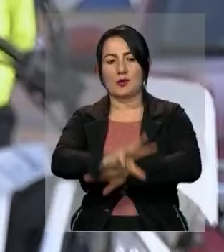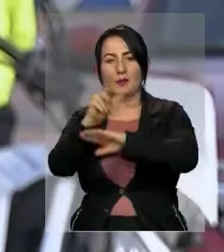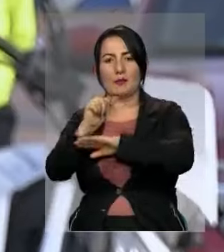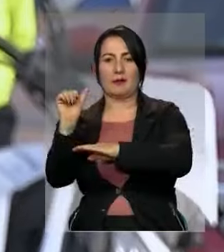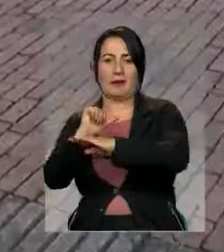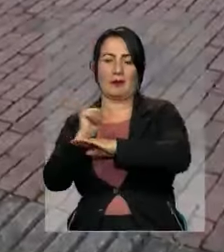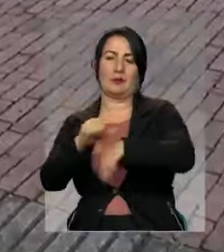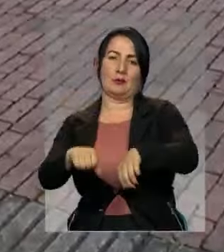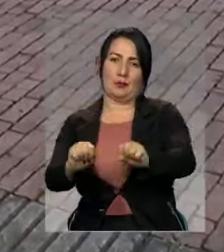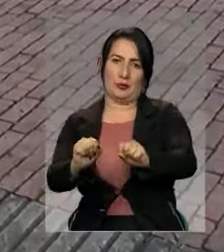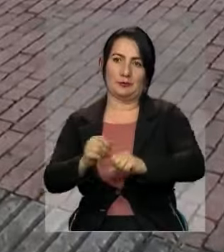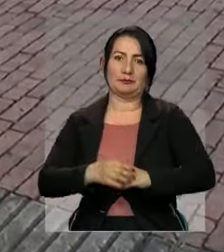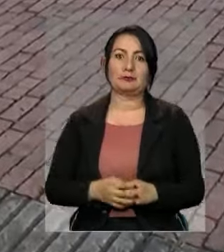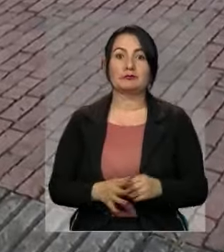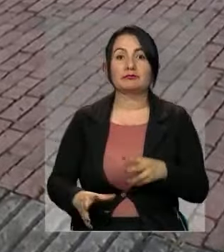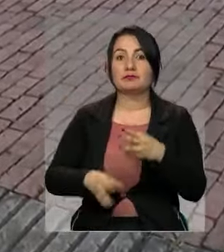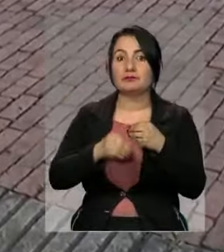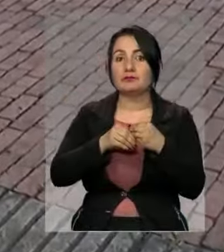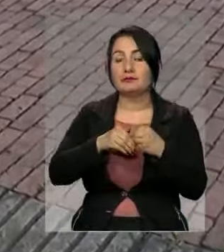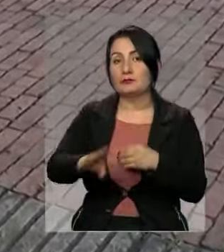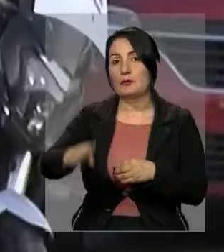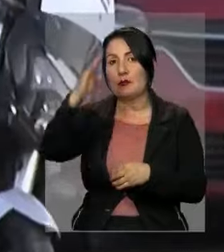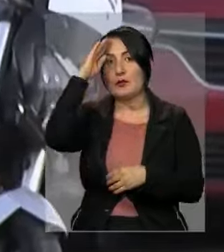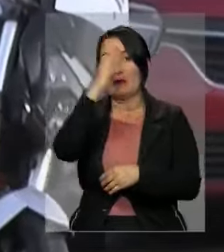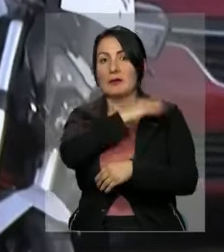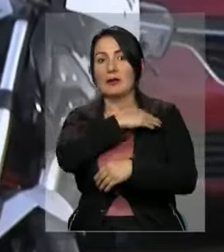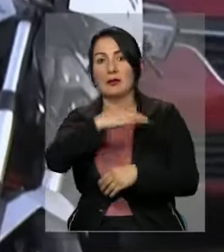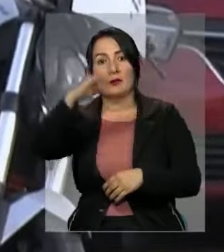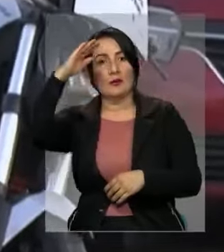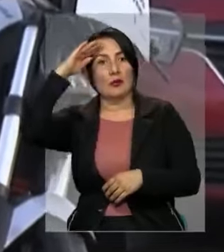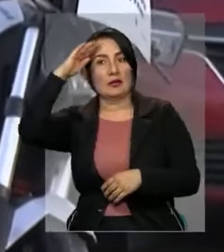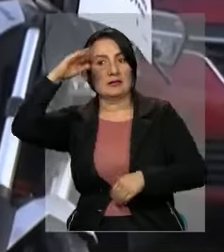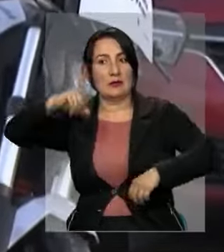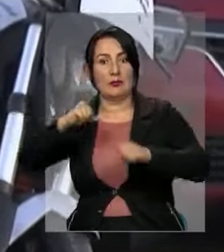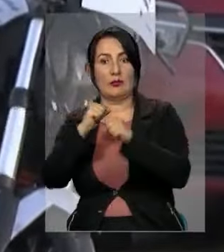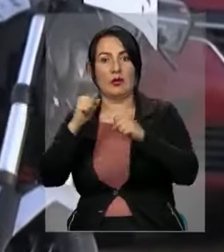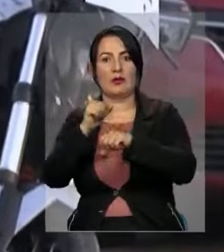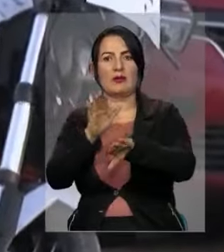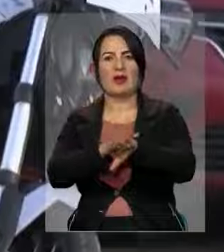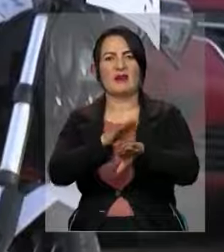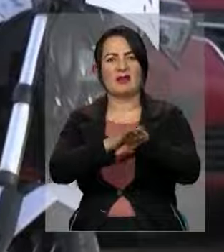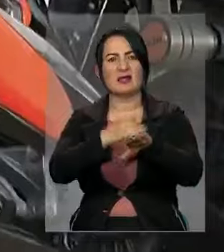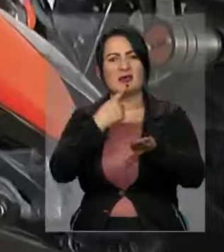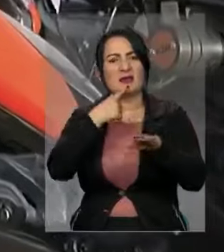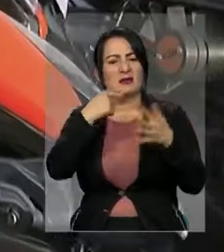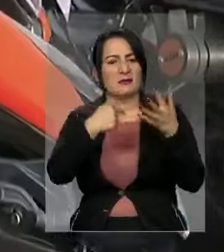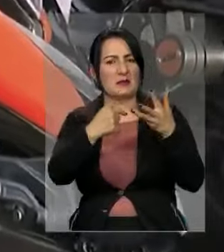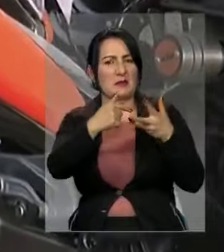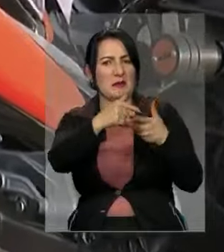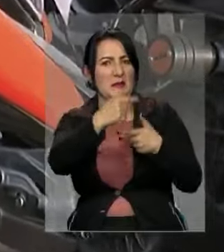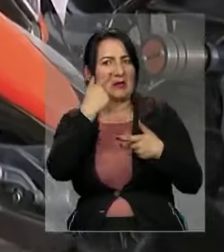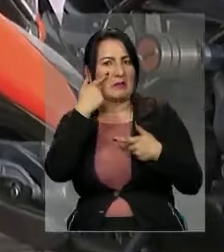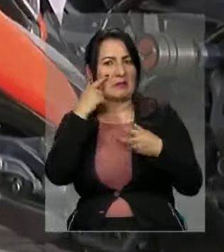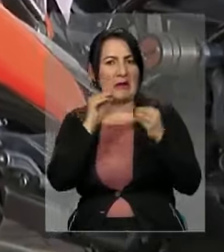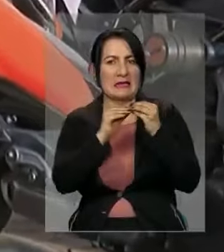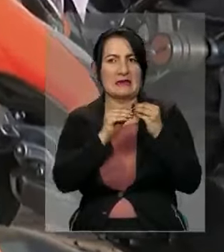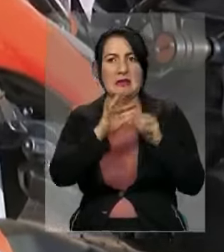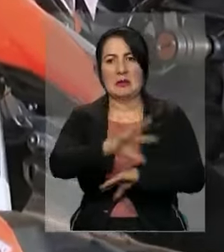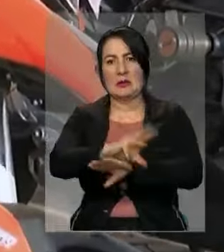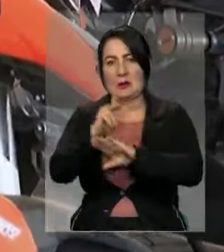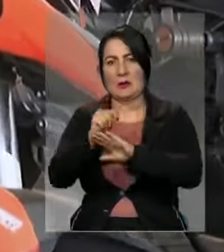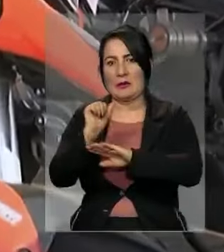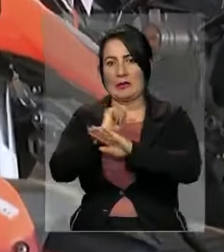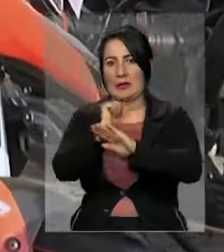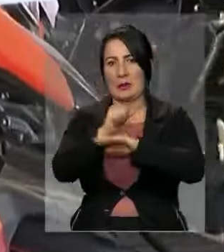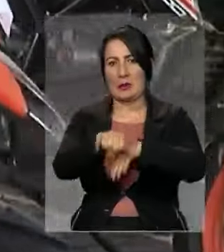y motocicletas. Además, el comandante de la Policía Metropolitana de Bogotá señaló las modalidades más frecuentes de robo a